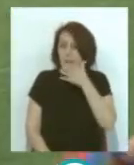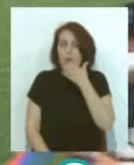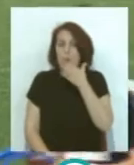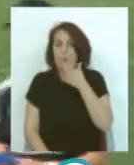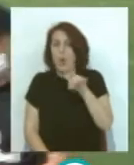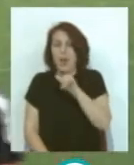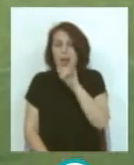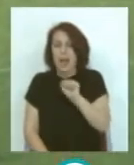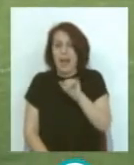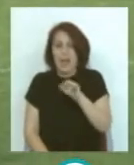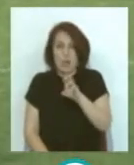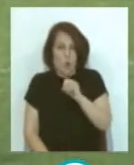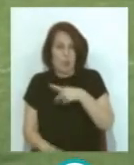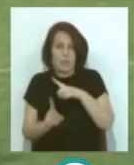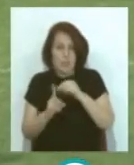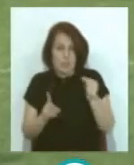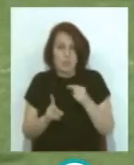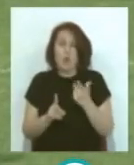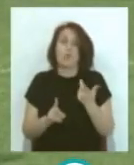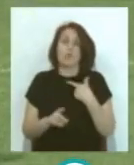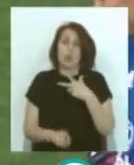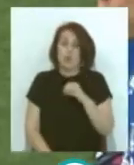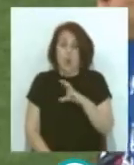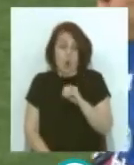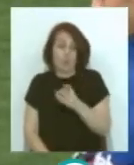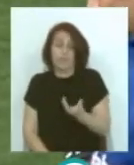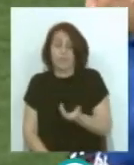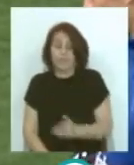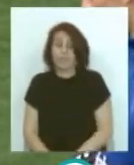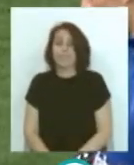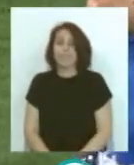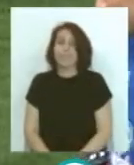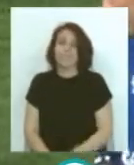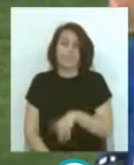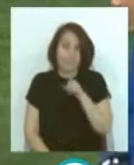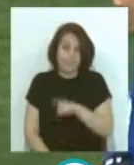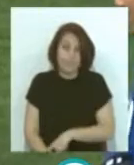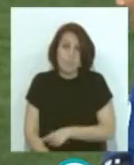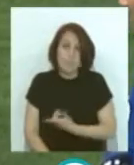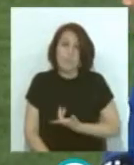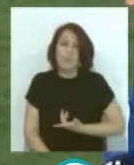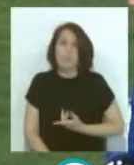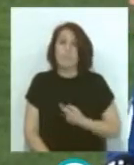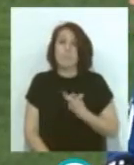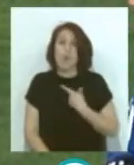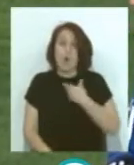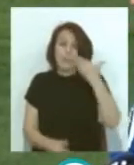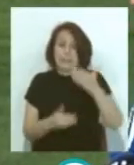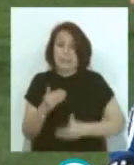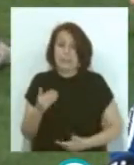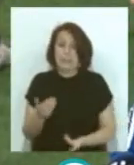Espino, el Choco Lozano es uno de ellos, o sea que también están al